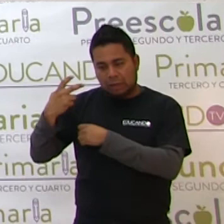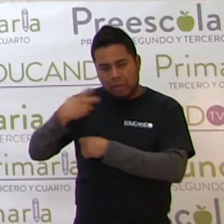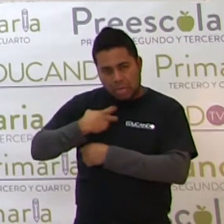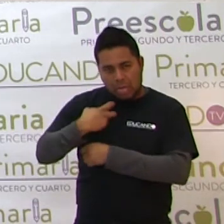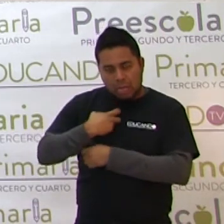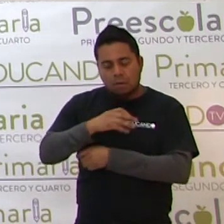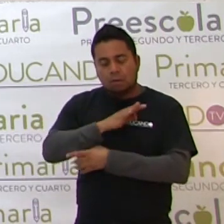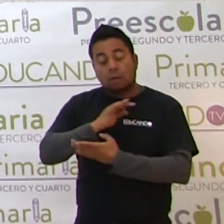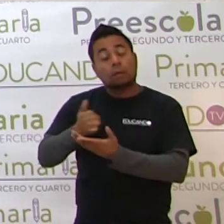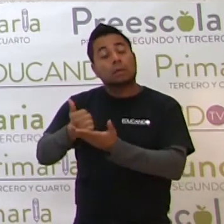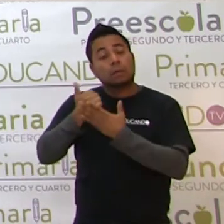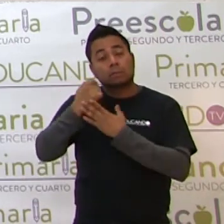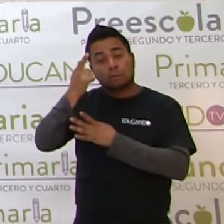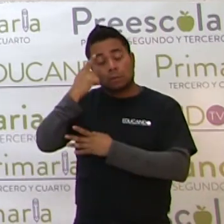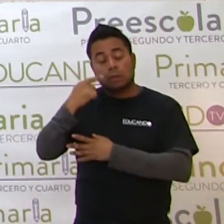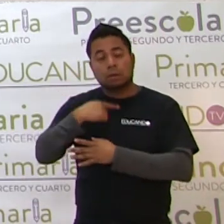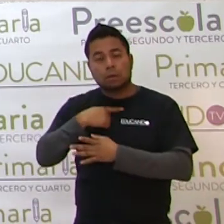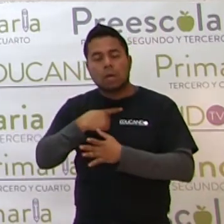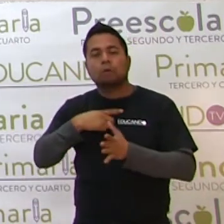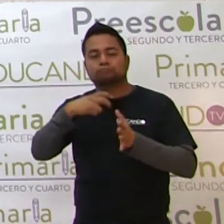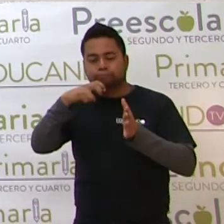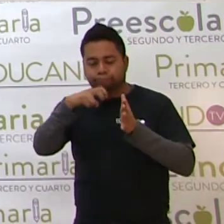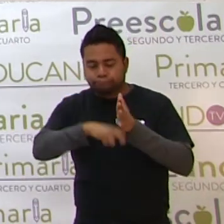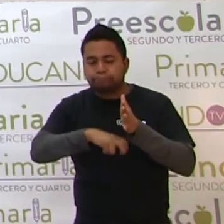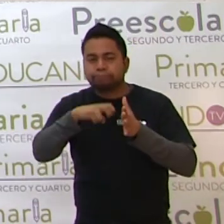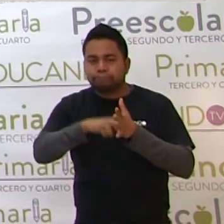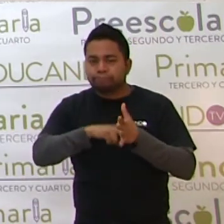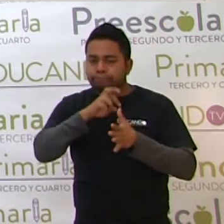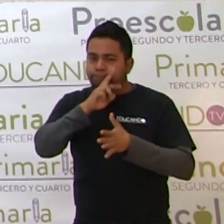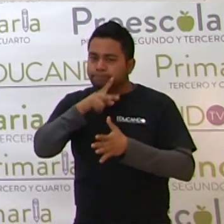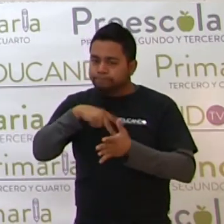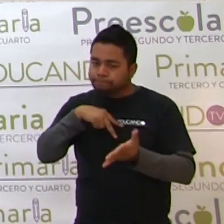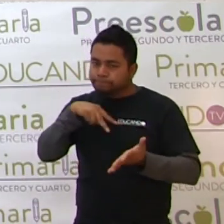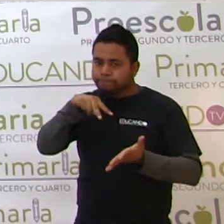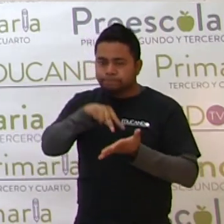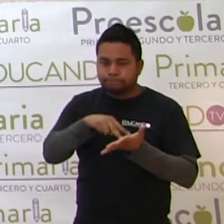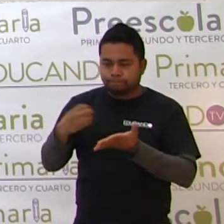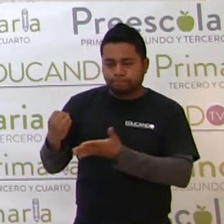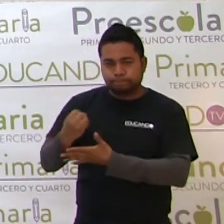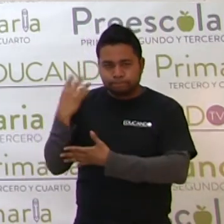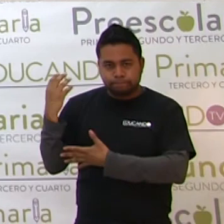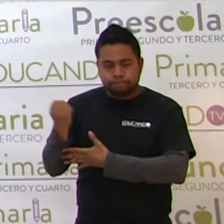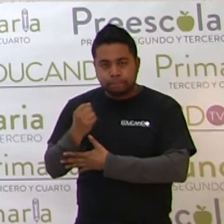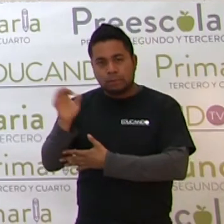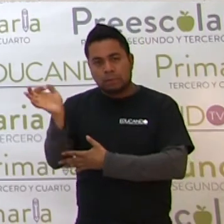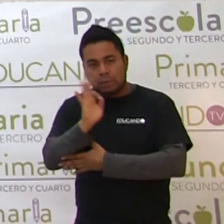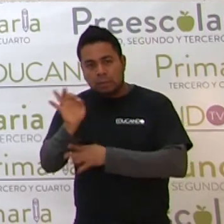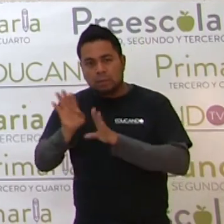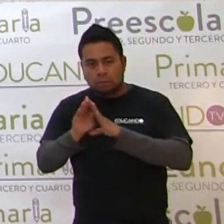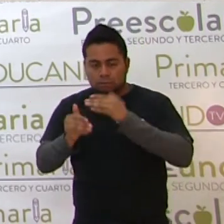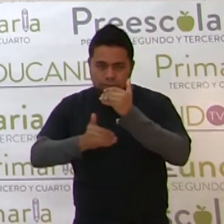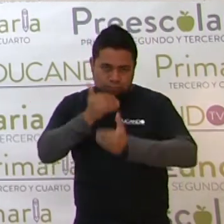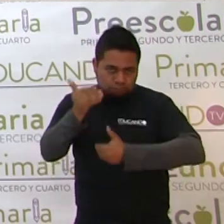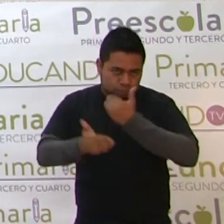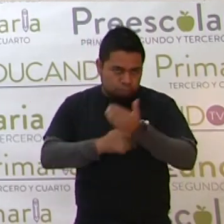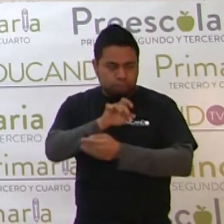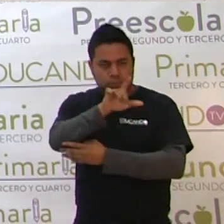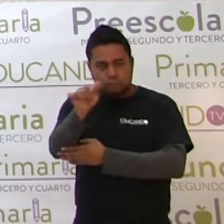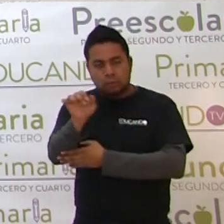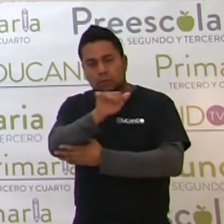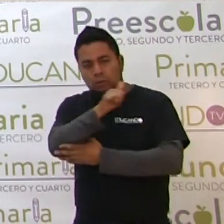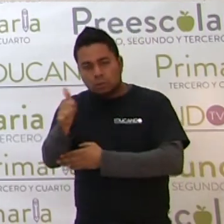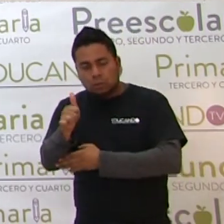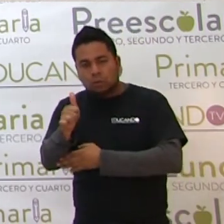nos puede servir para mejorar nuestro trabajo frente al público y tal vez en lo sucesivo hacer otro tipo